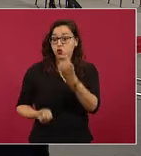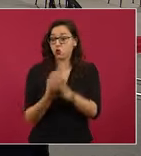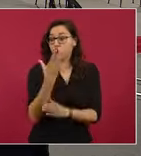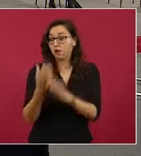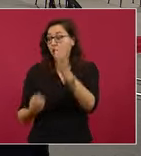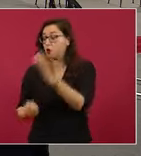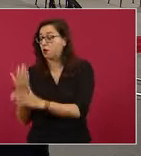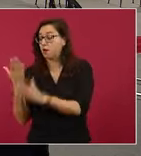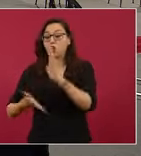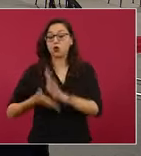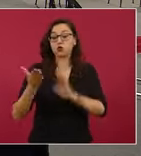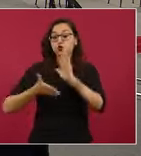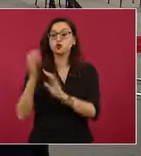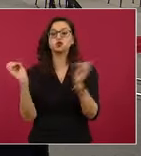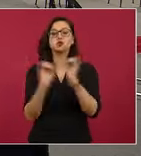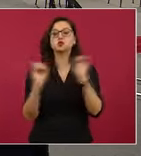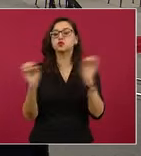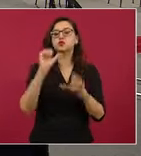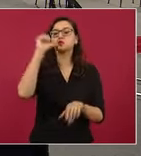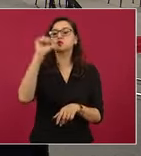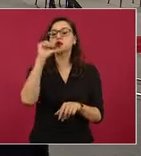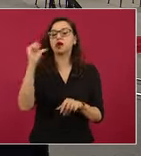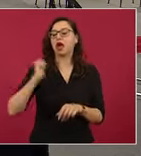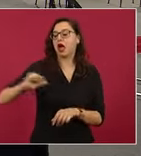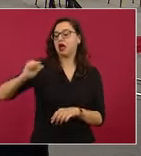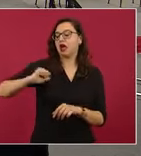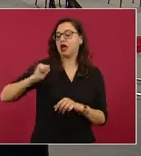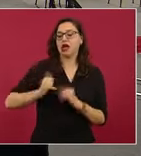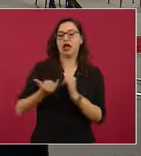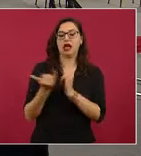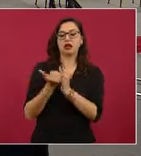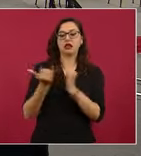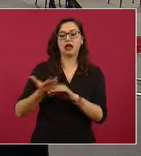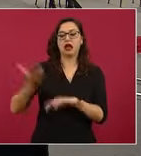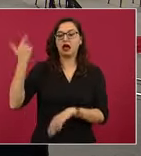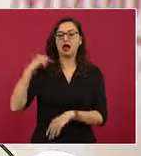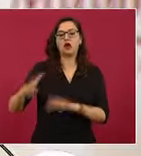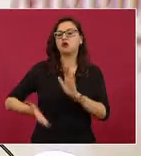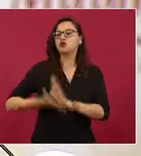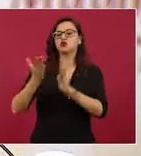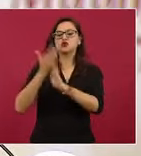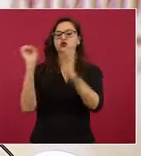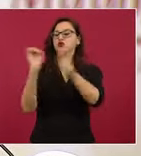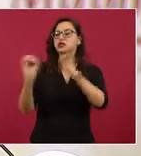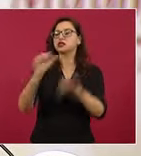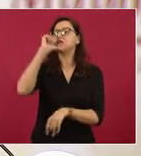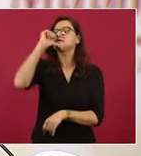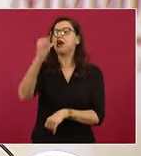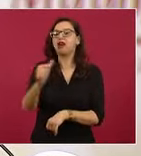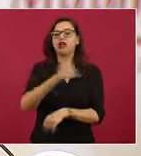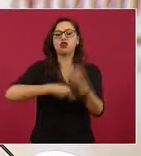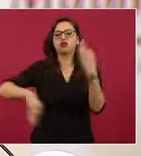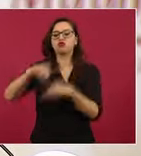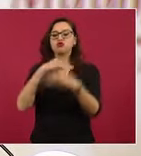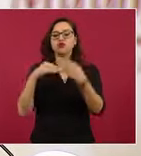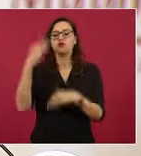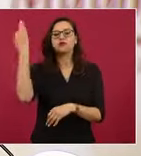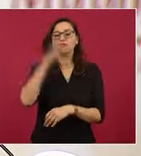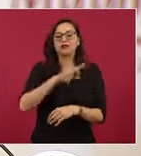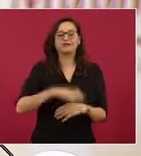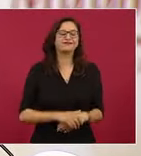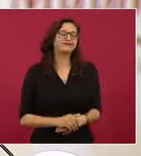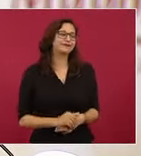Muchos comentaristas han dicho que no hay tal nuevo aeropuerto, que no se construyeron nuevas pistas. Pero les decimos,